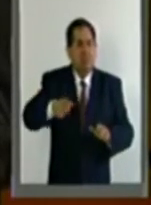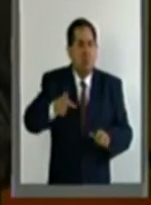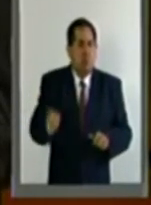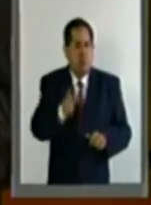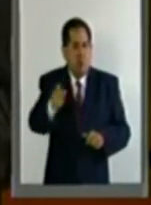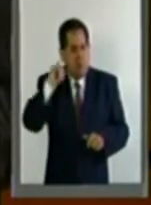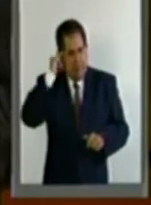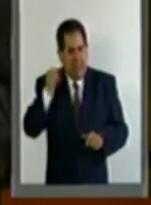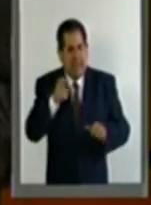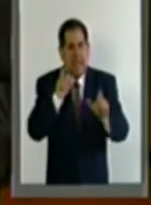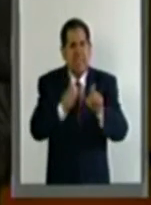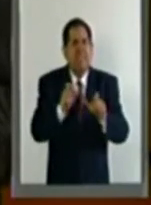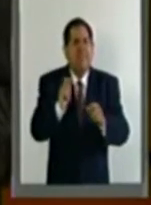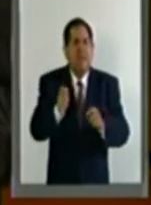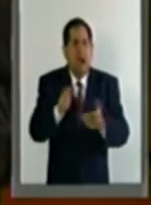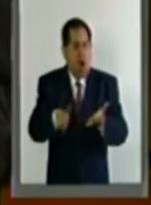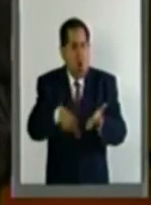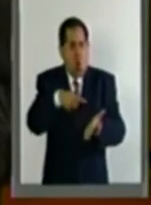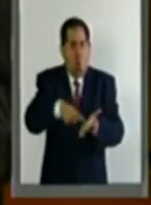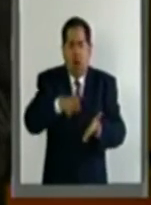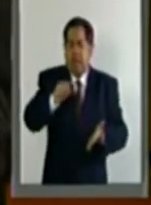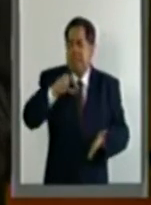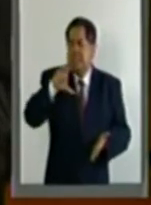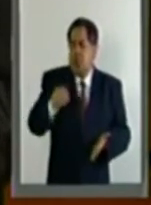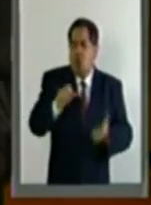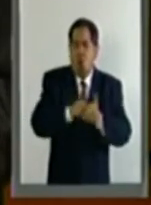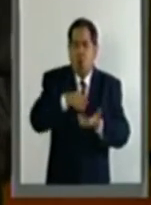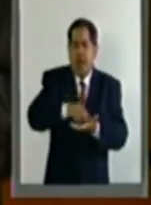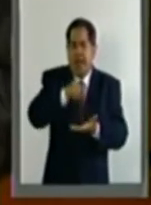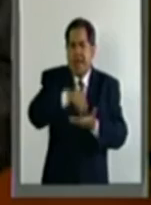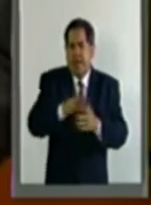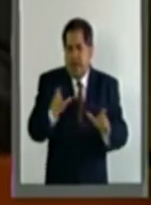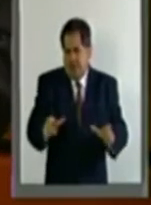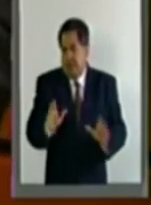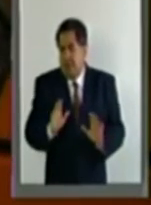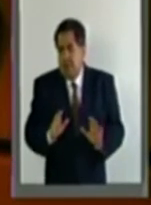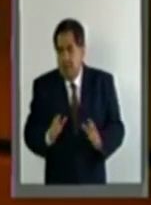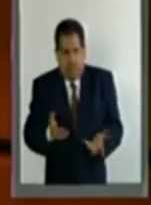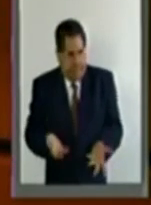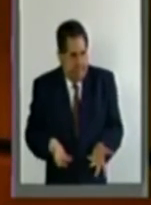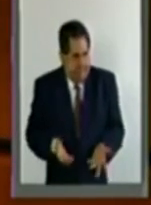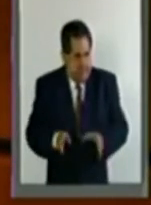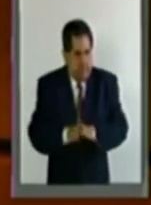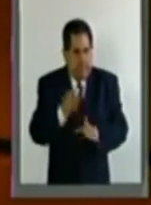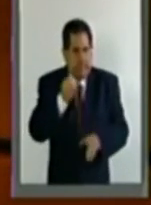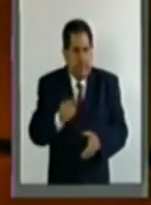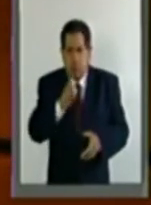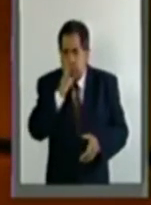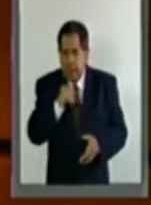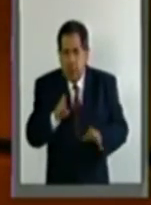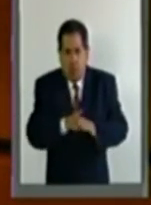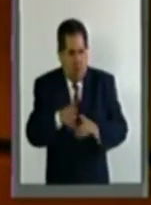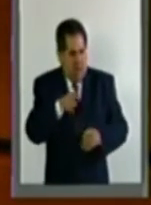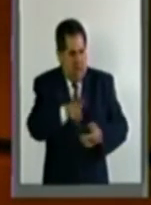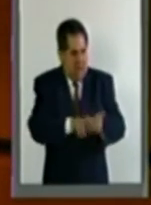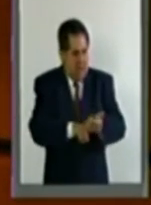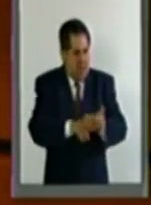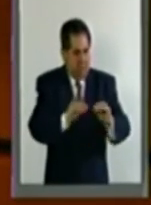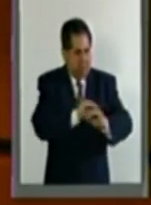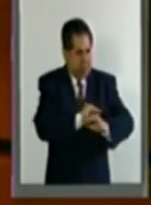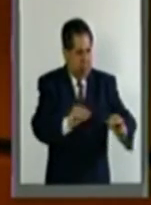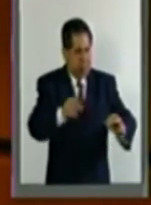decir lugar seco y arenoso. No es posible que, siendo un